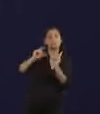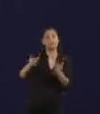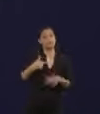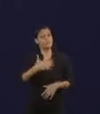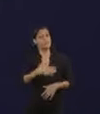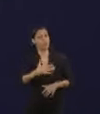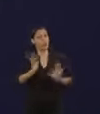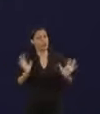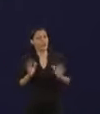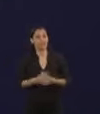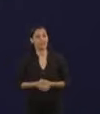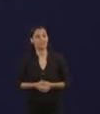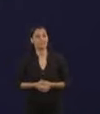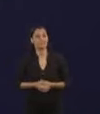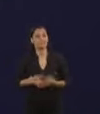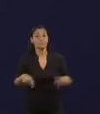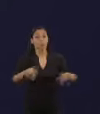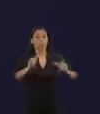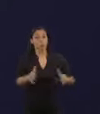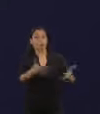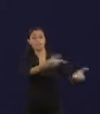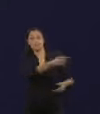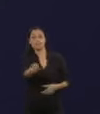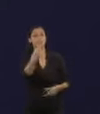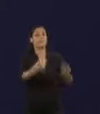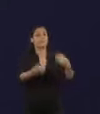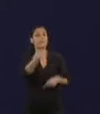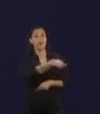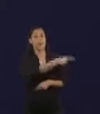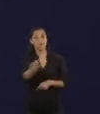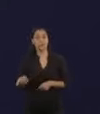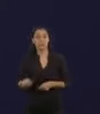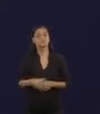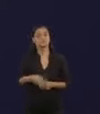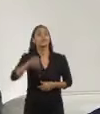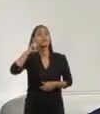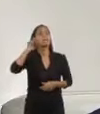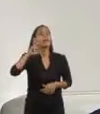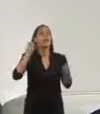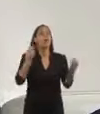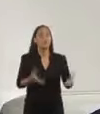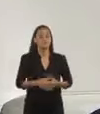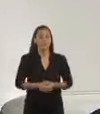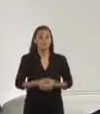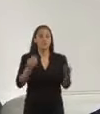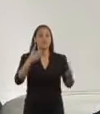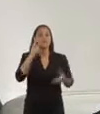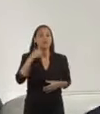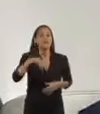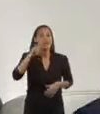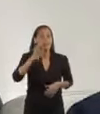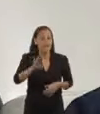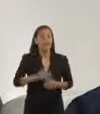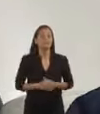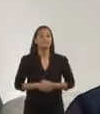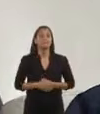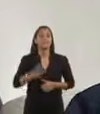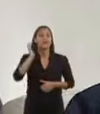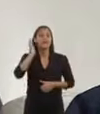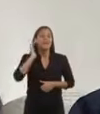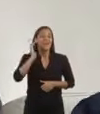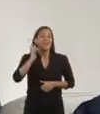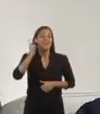ello bueno ahora sí lo que gusta en preguntarme aquí estoy Miguel cómo andas qué tal Manuel Buen día Miguel nicolich para radio